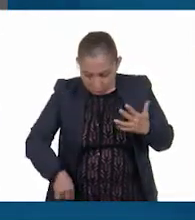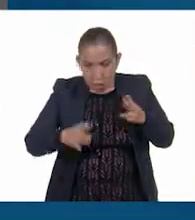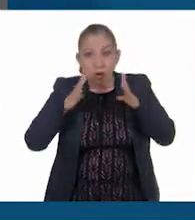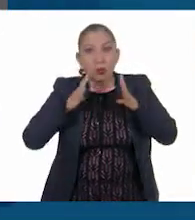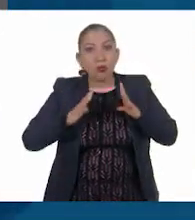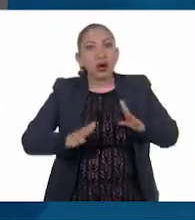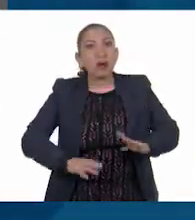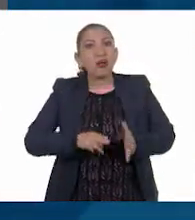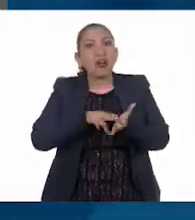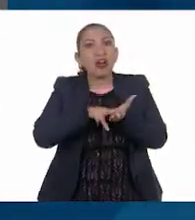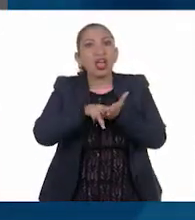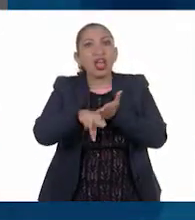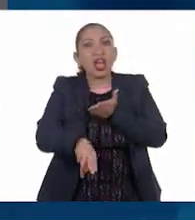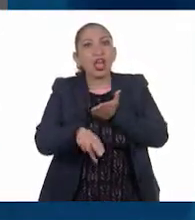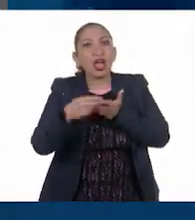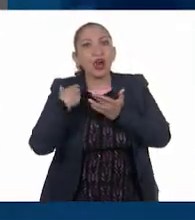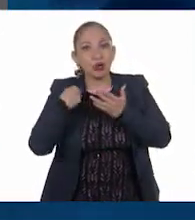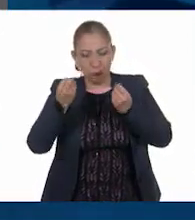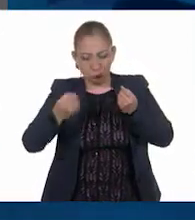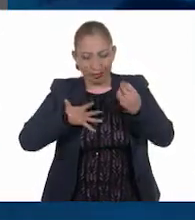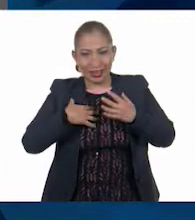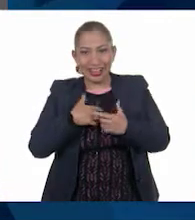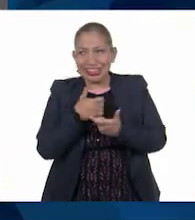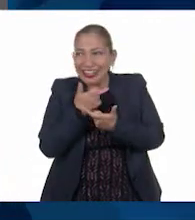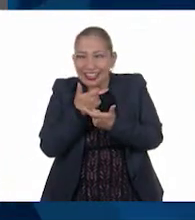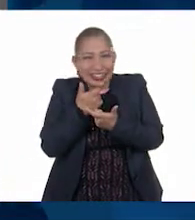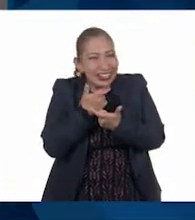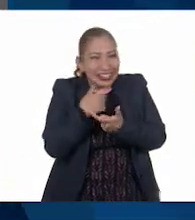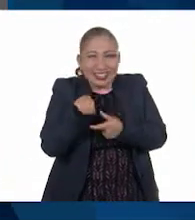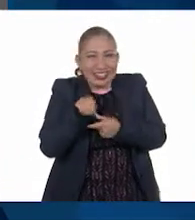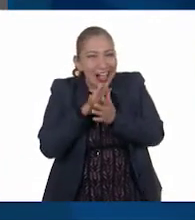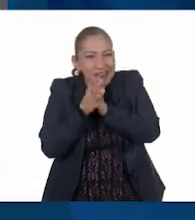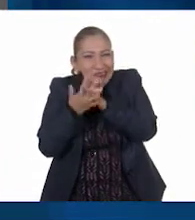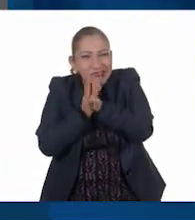cuerpo sucio de tizne.